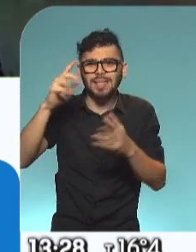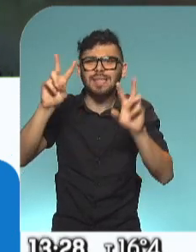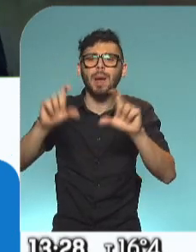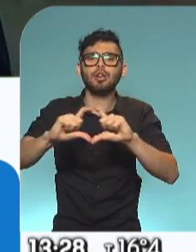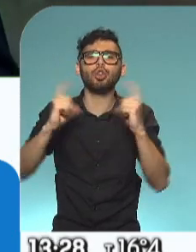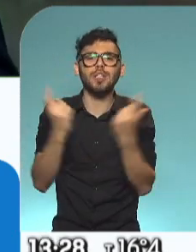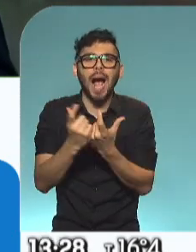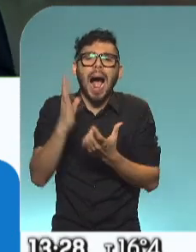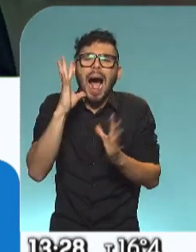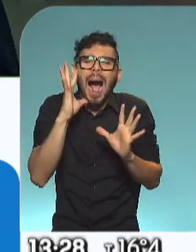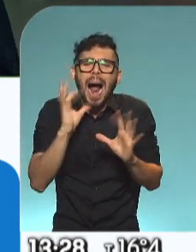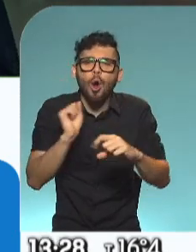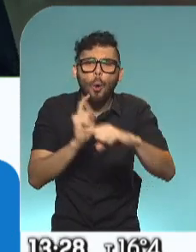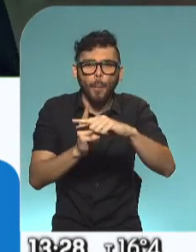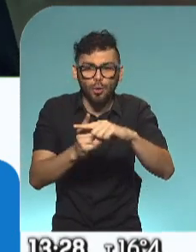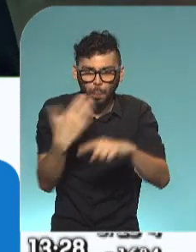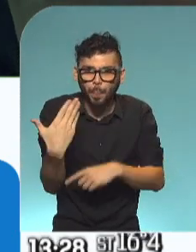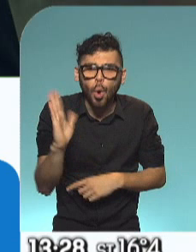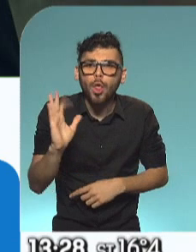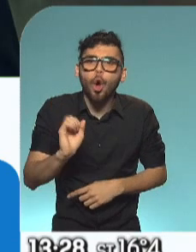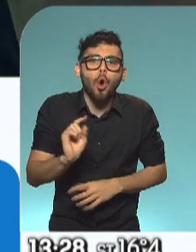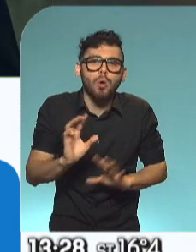sociales, ¿puede haber algún aprendizaje de todo esto?